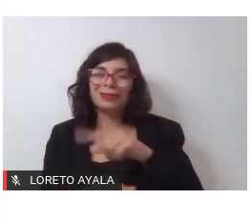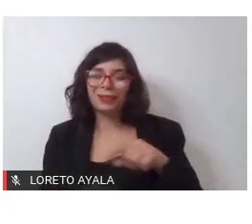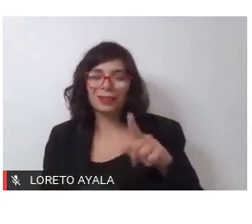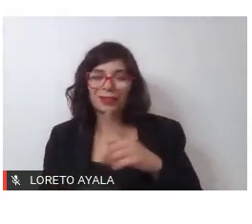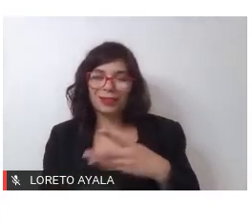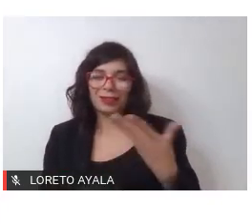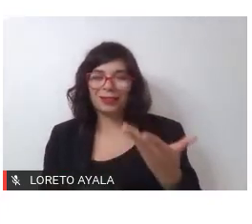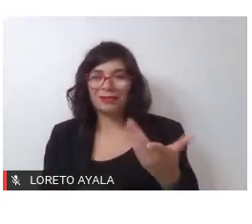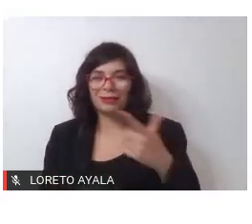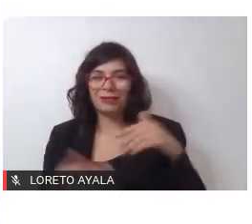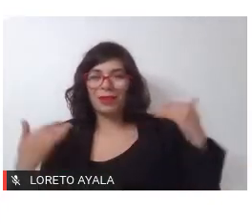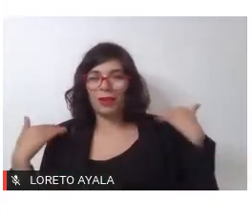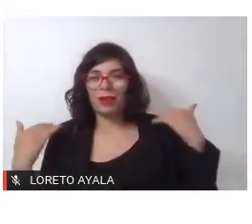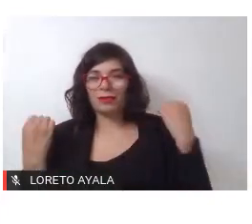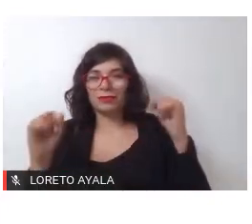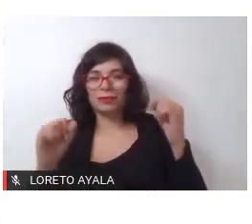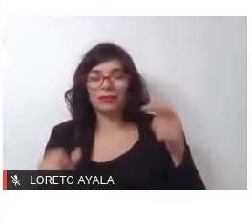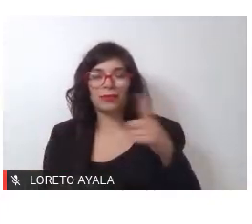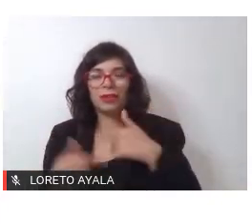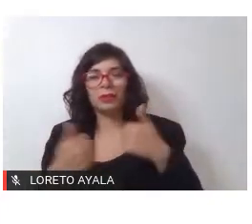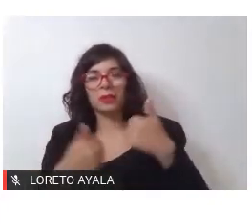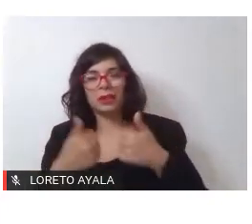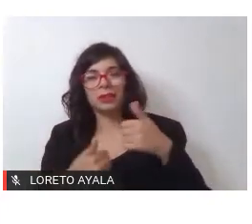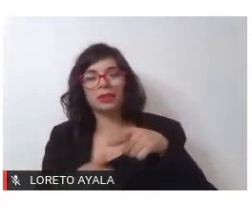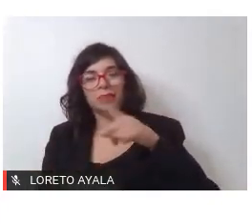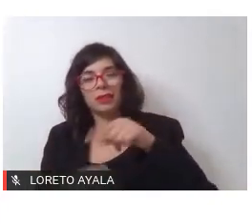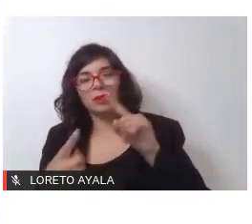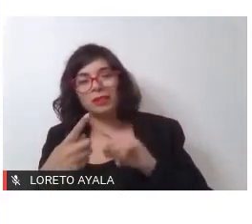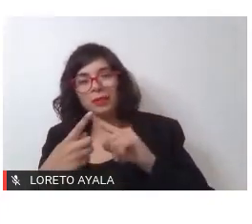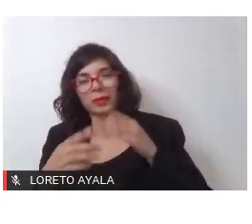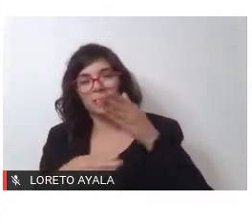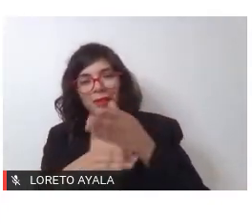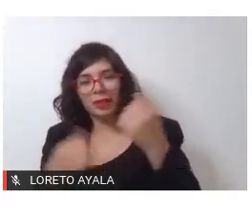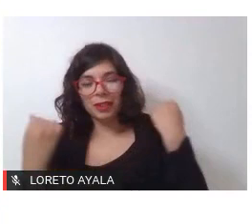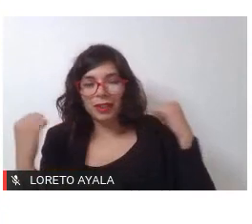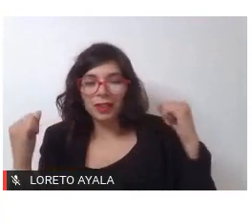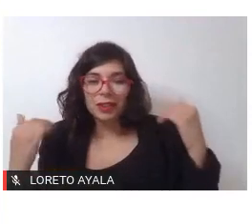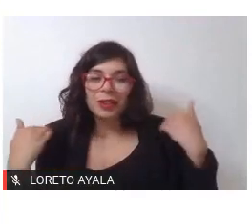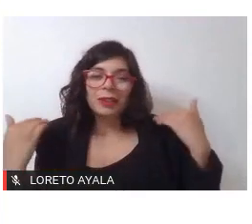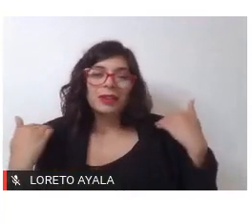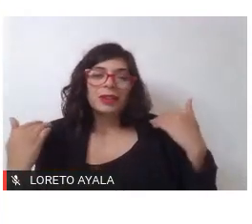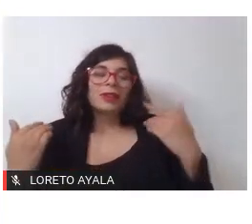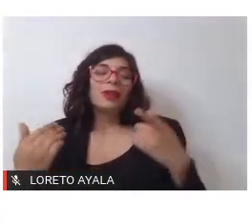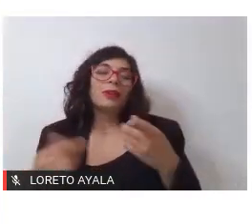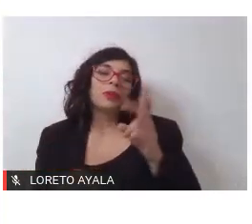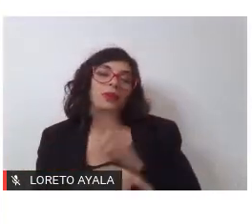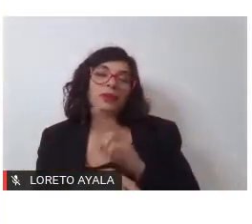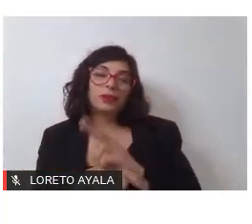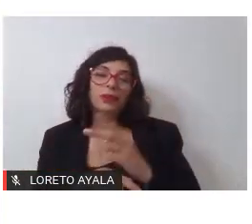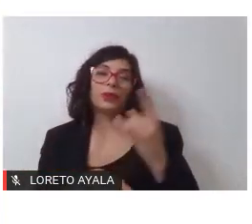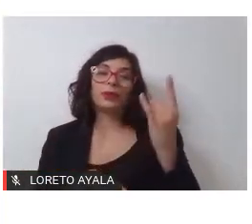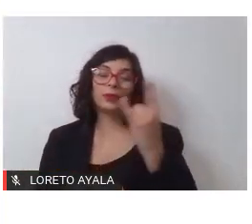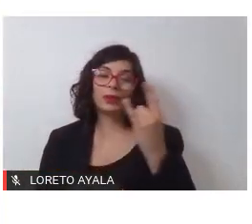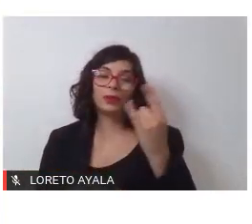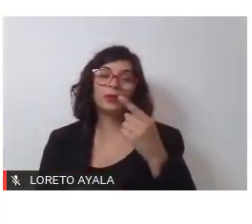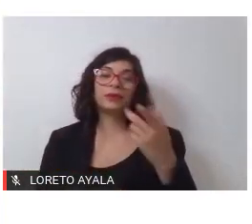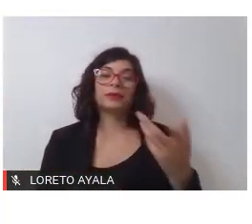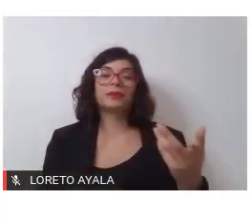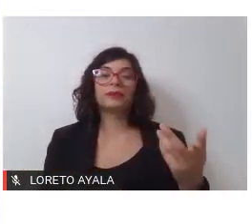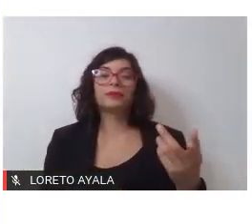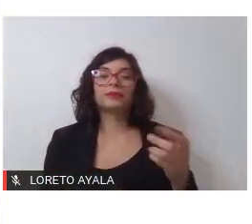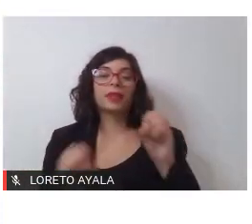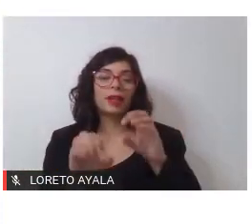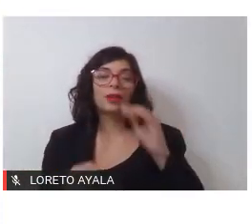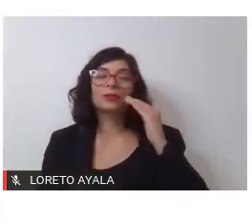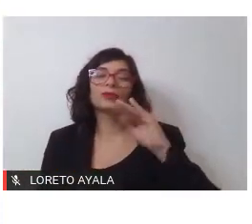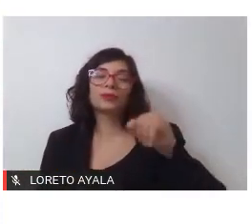los que participamos en esto de la actividad física, ya sea profesores, uni, educadores de párvulo, como lo dijo el Pablo,